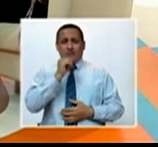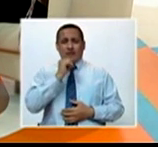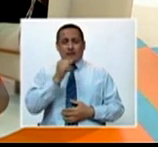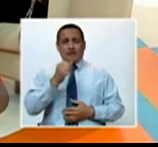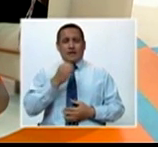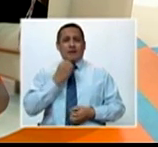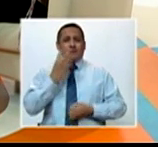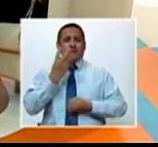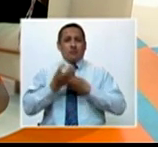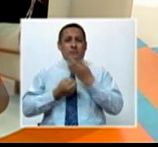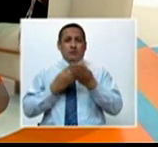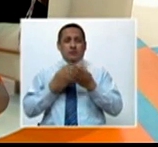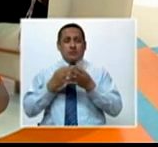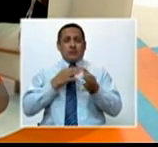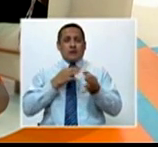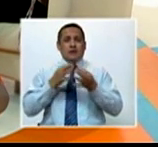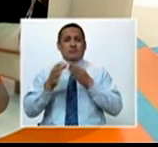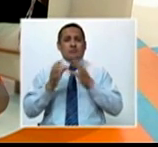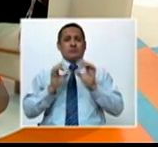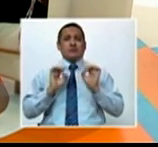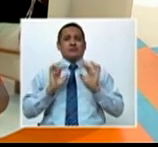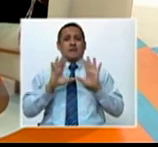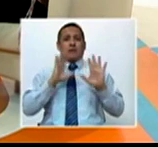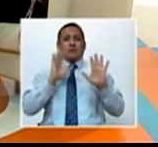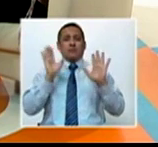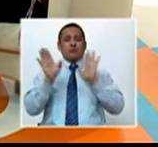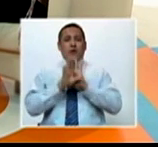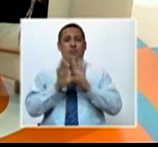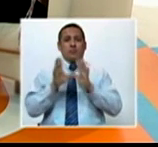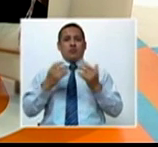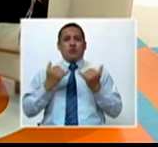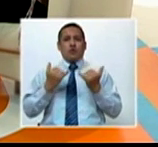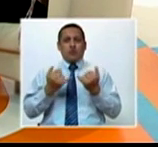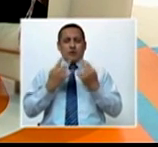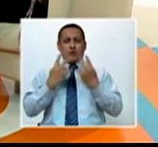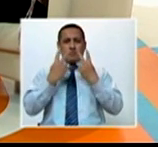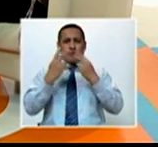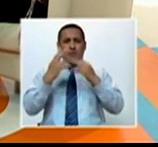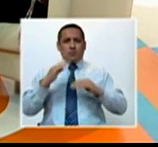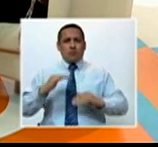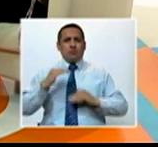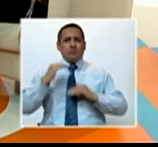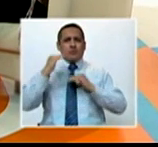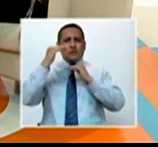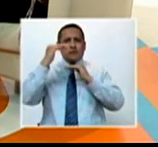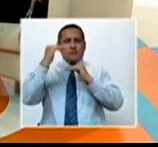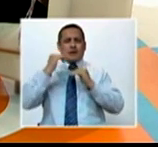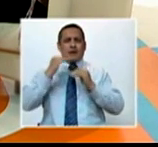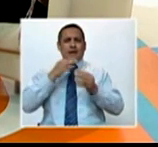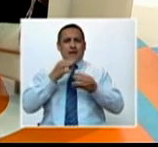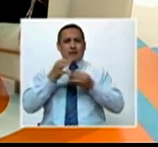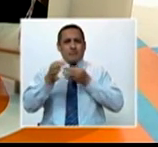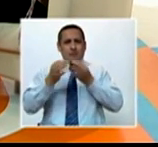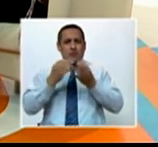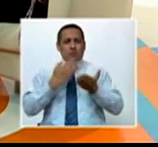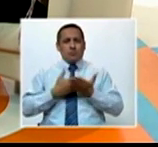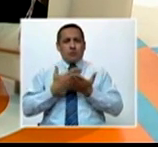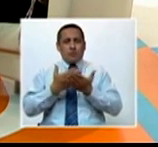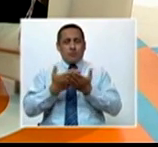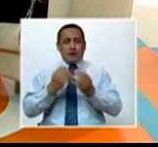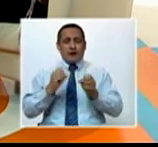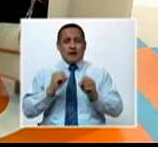que afortunadamente hoy ya estamos en un nivel donde hay que hablar con evidencias